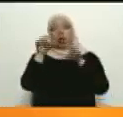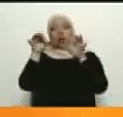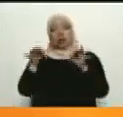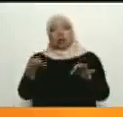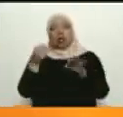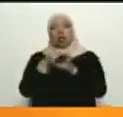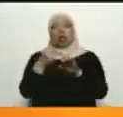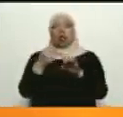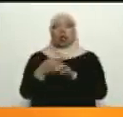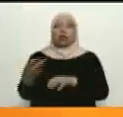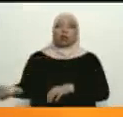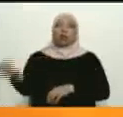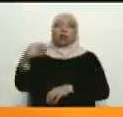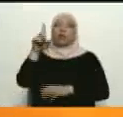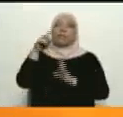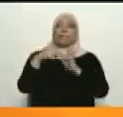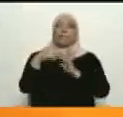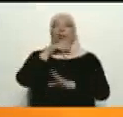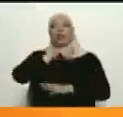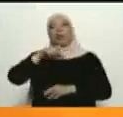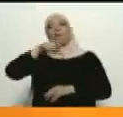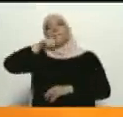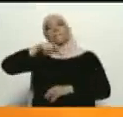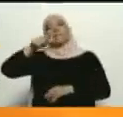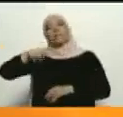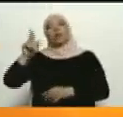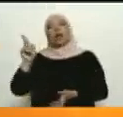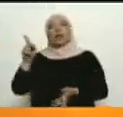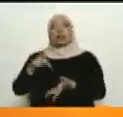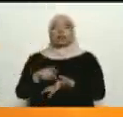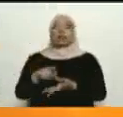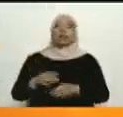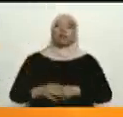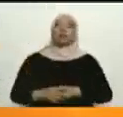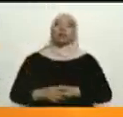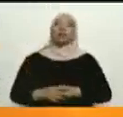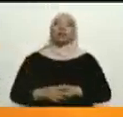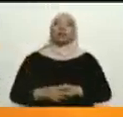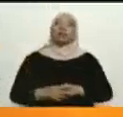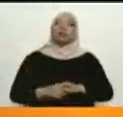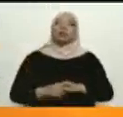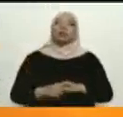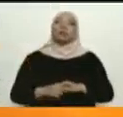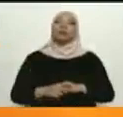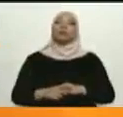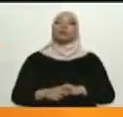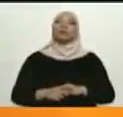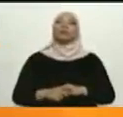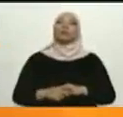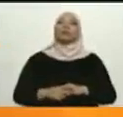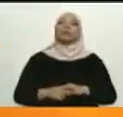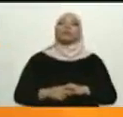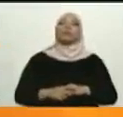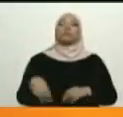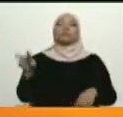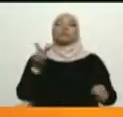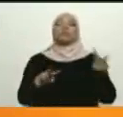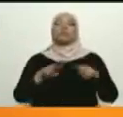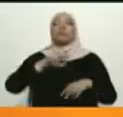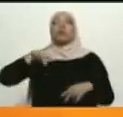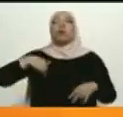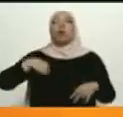de más de mil personas en asistencia Vial y y tuvimos monitoreando con pruebas